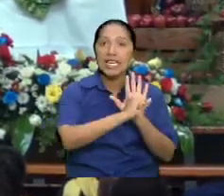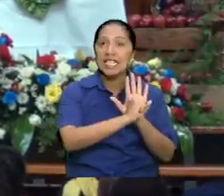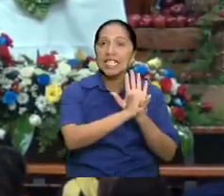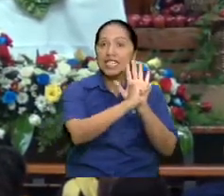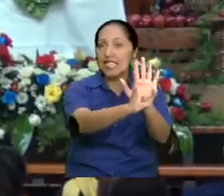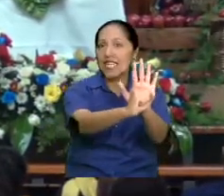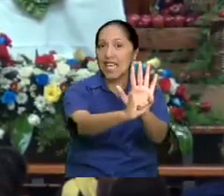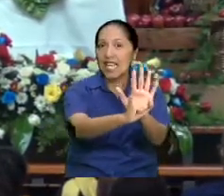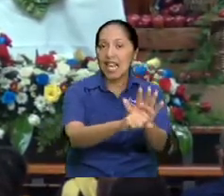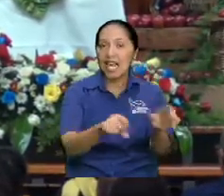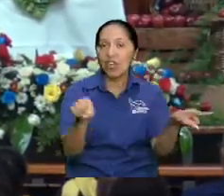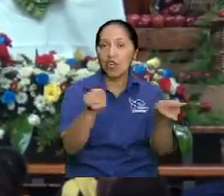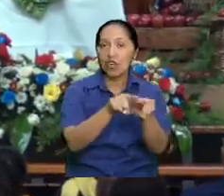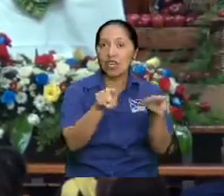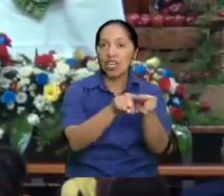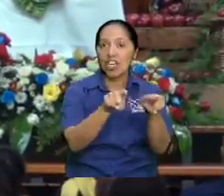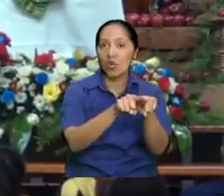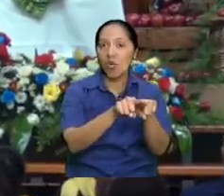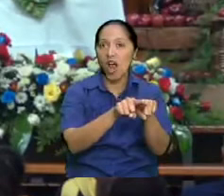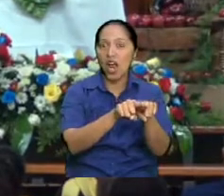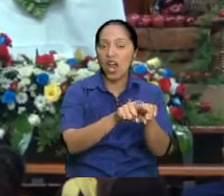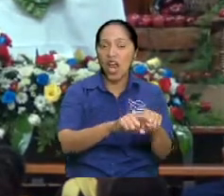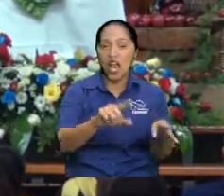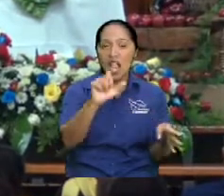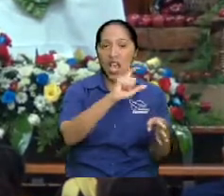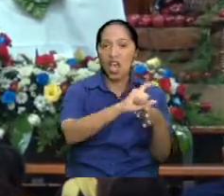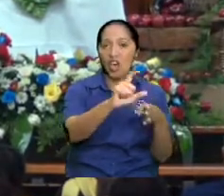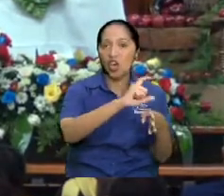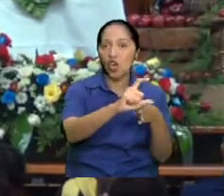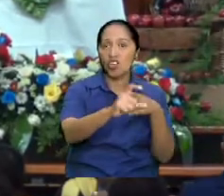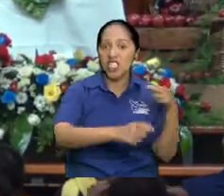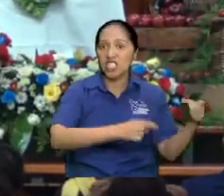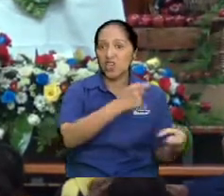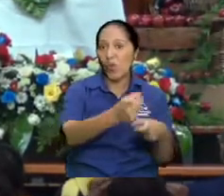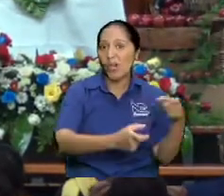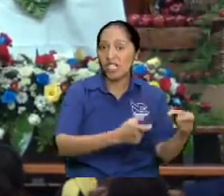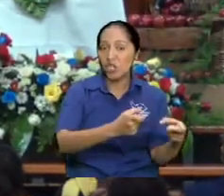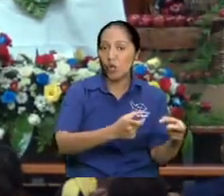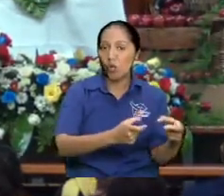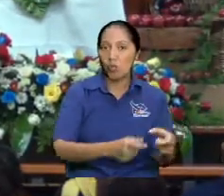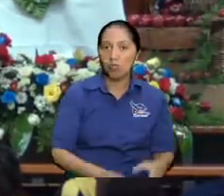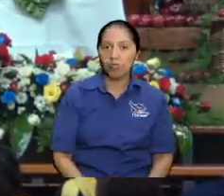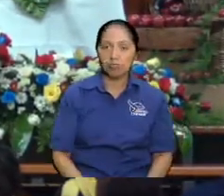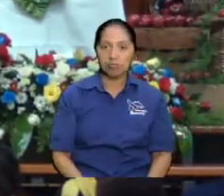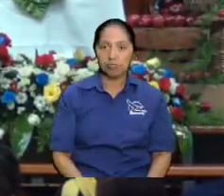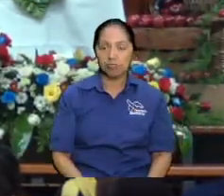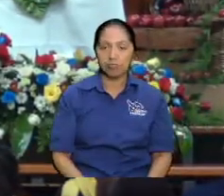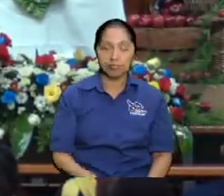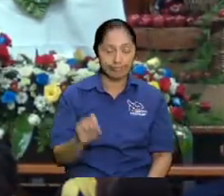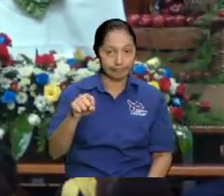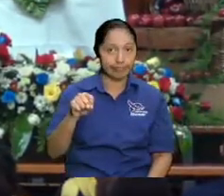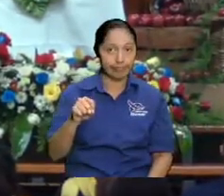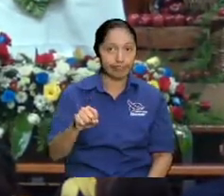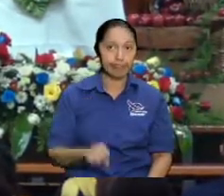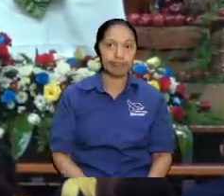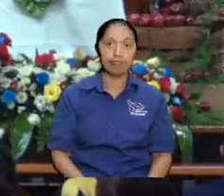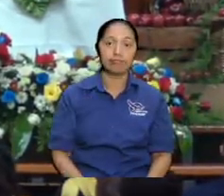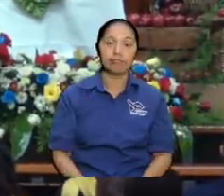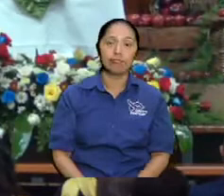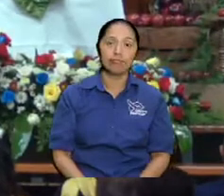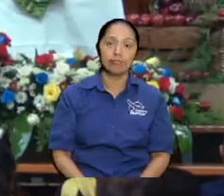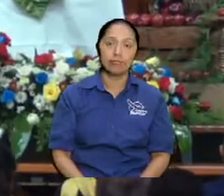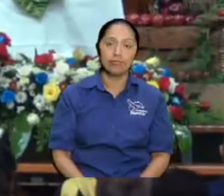¿Sabía usted eso, sí o no? Va, si no, aunque usted diga, yo no. Así lo tienen. Así lo